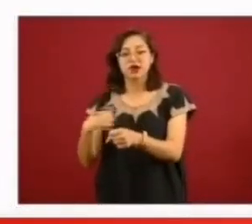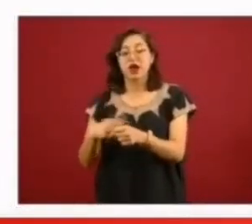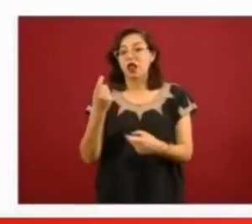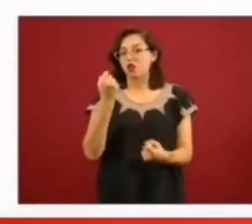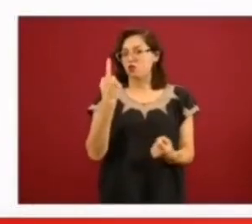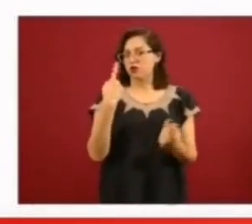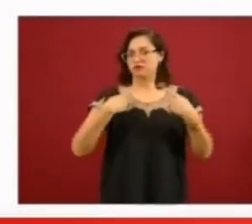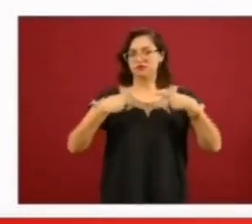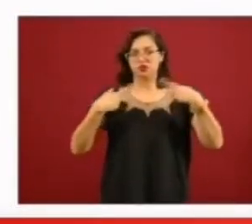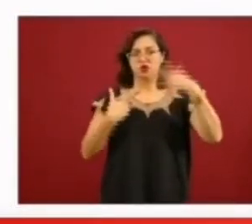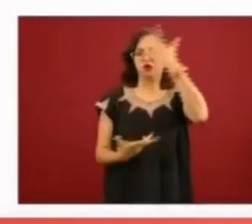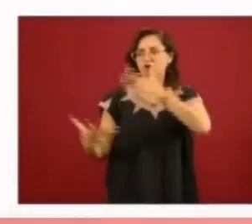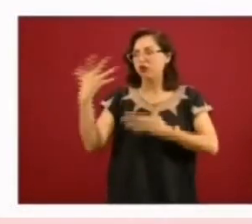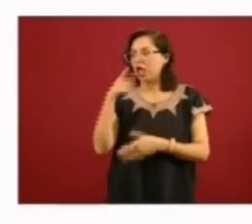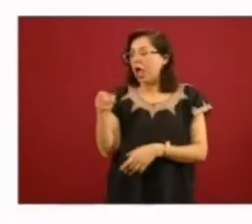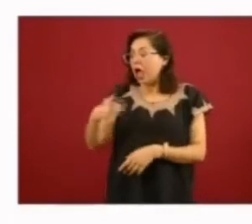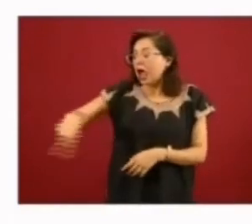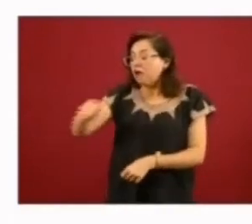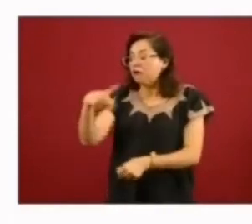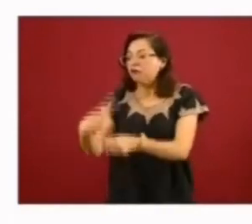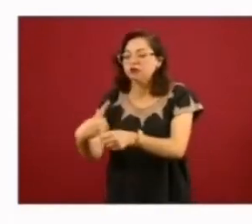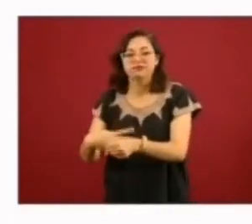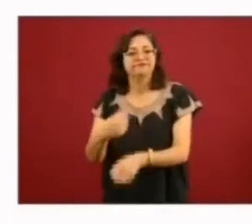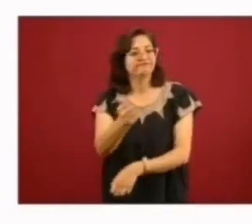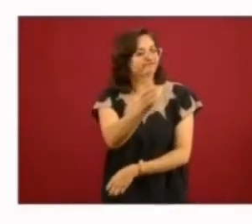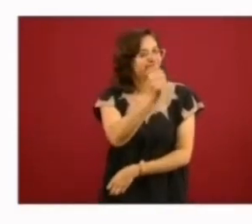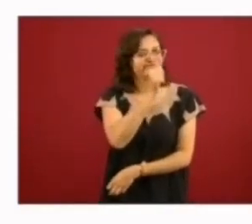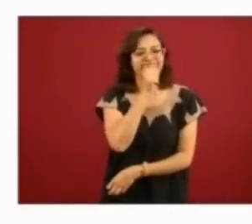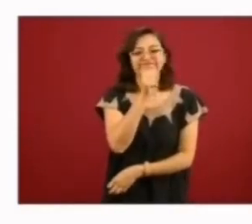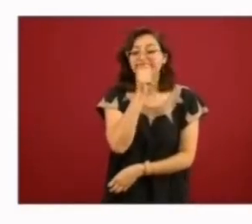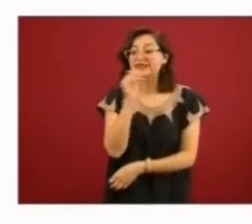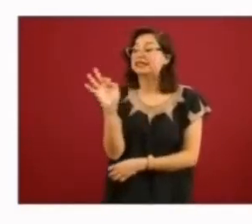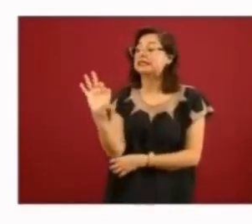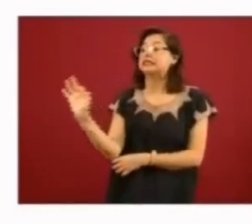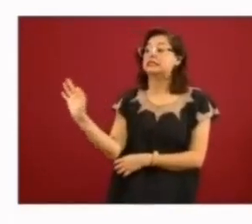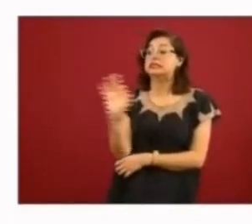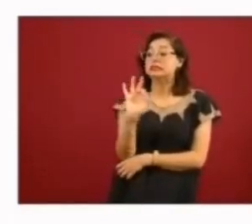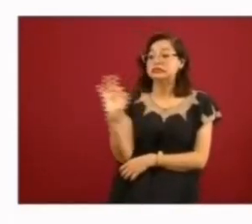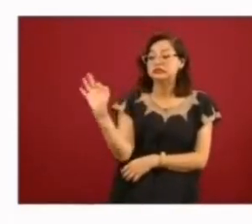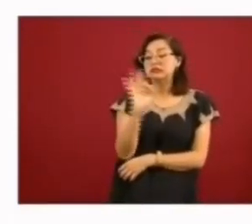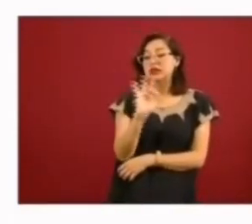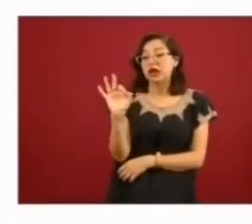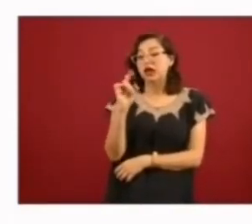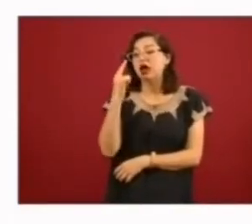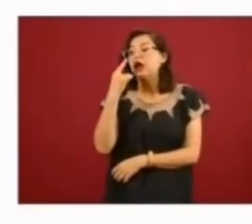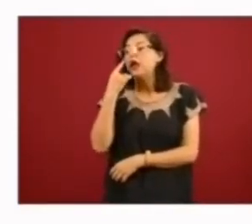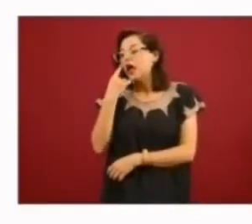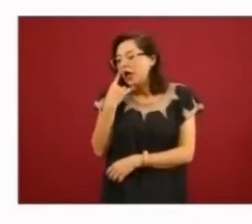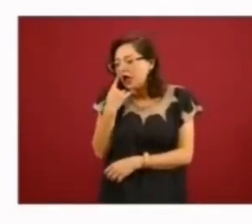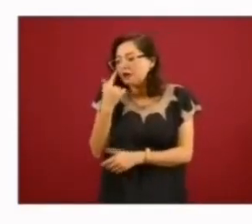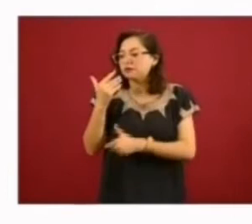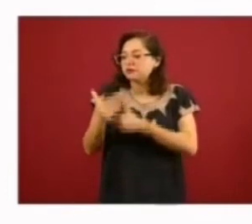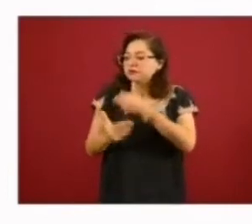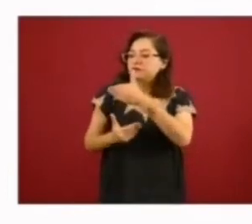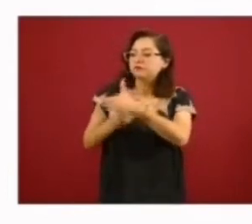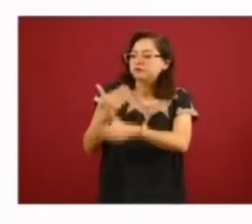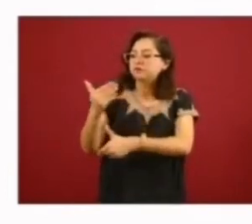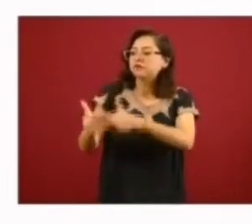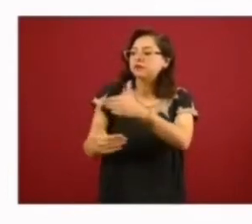sospechosos y casos confirmados a que tengan claro que los casos sospechosos siguen el mismo curso en el tiempo que los